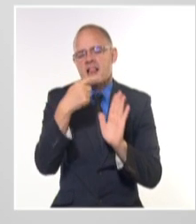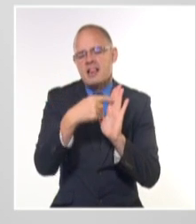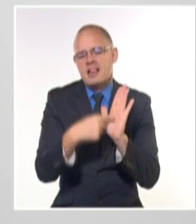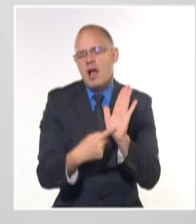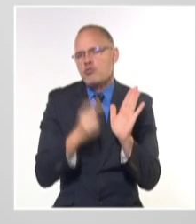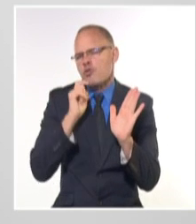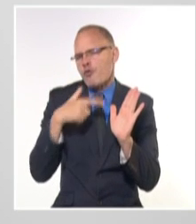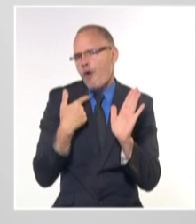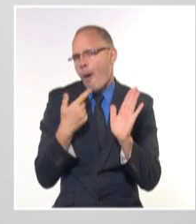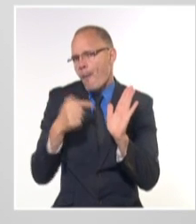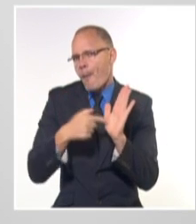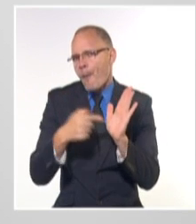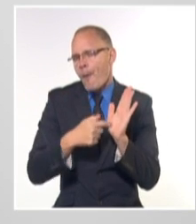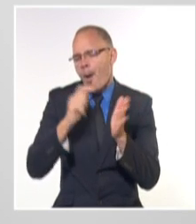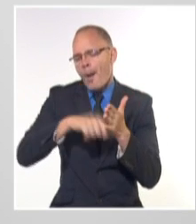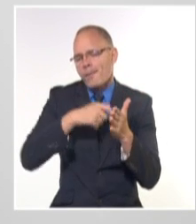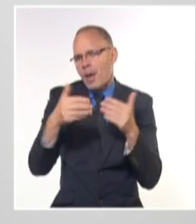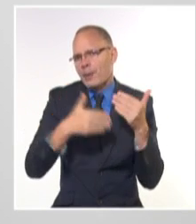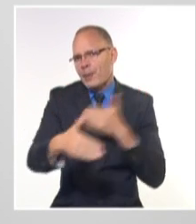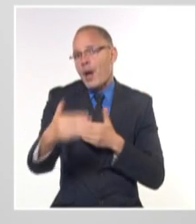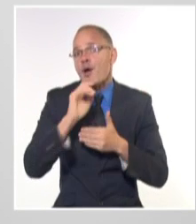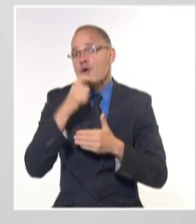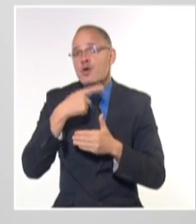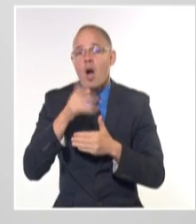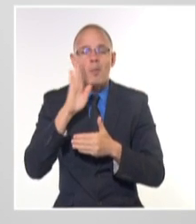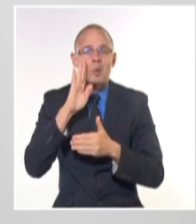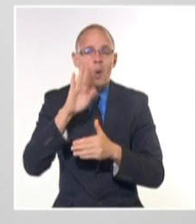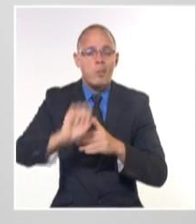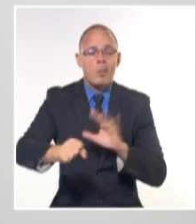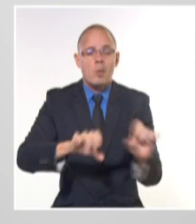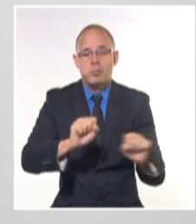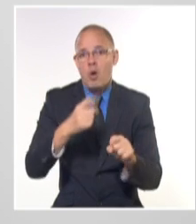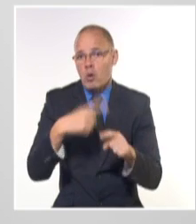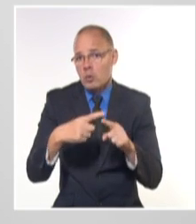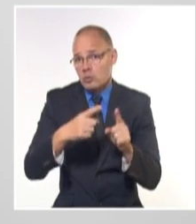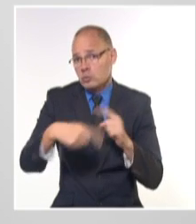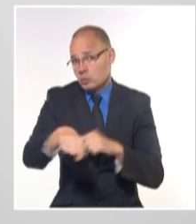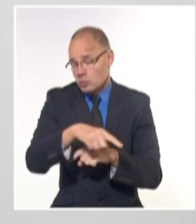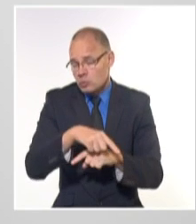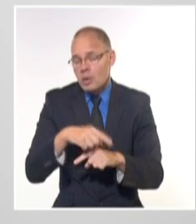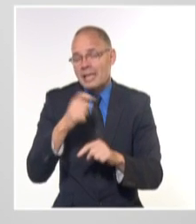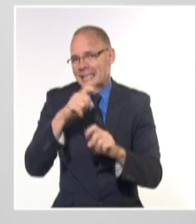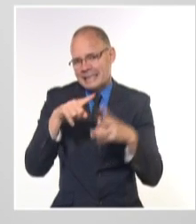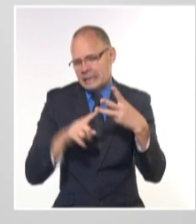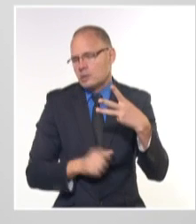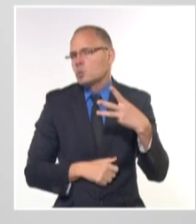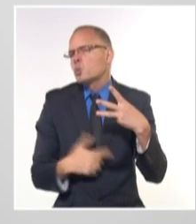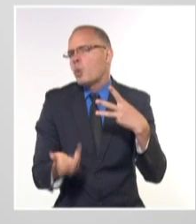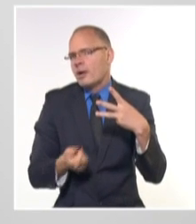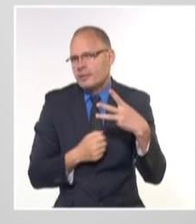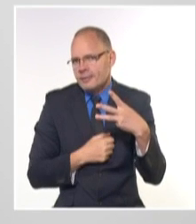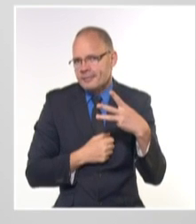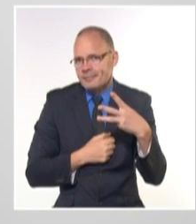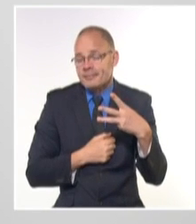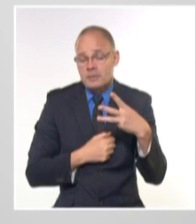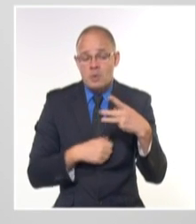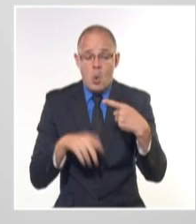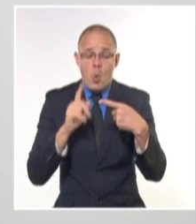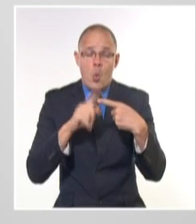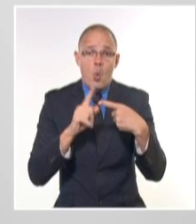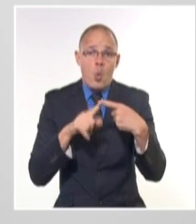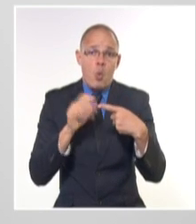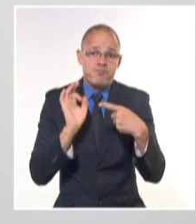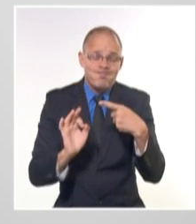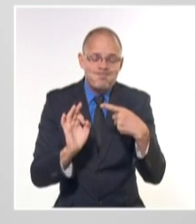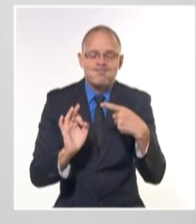gobierno para corregir distorsiones y reforzar la economía. Fundamentalmente 3 temas. Un tema asociado